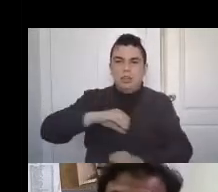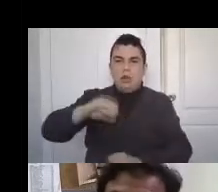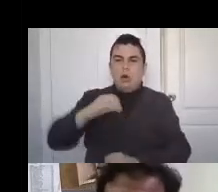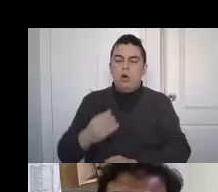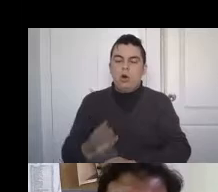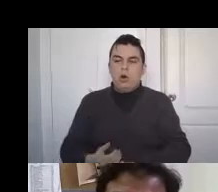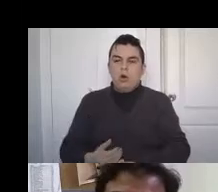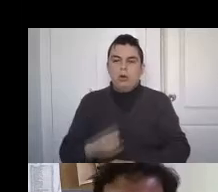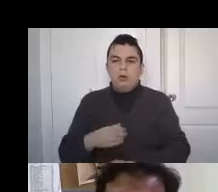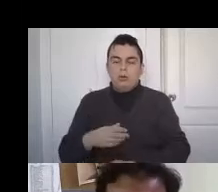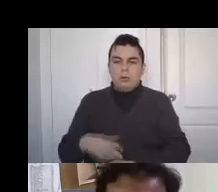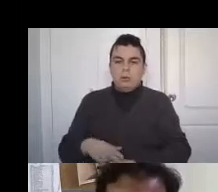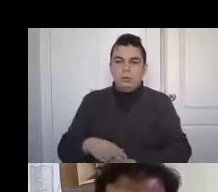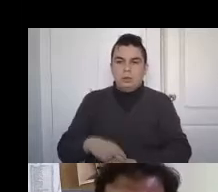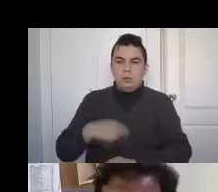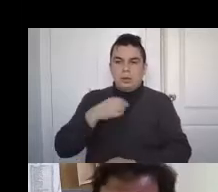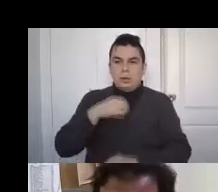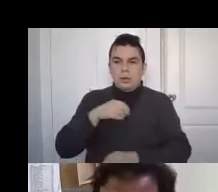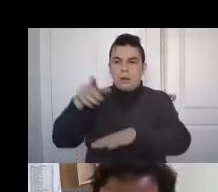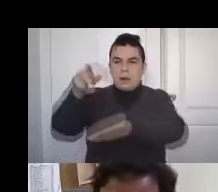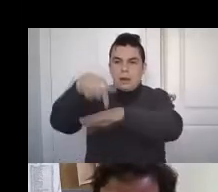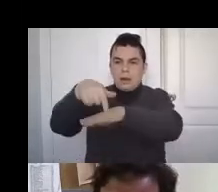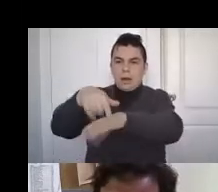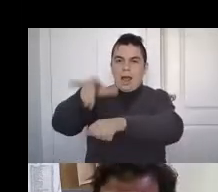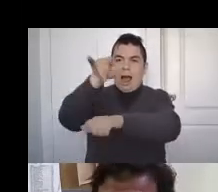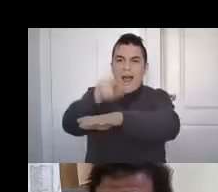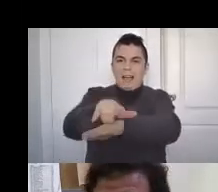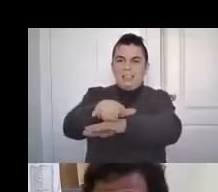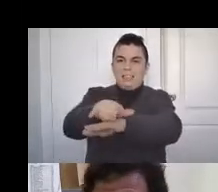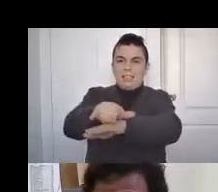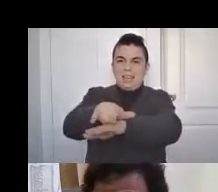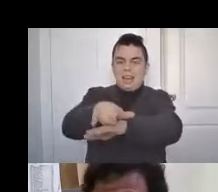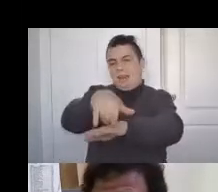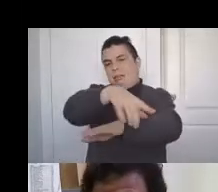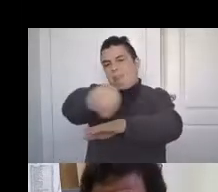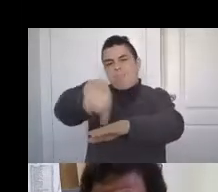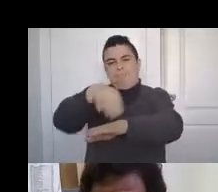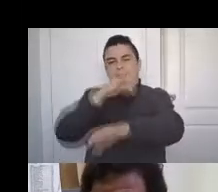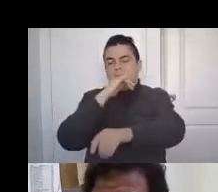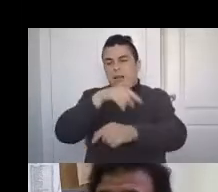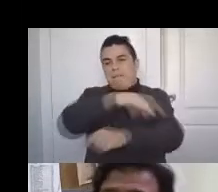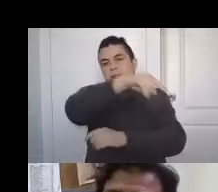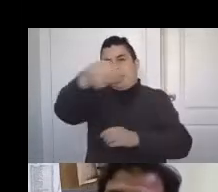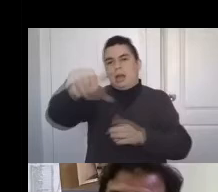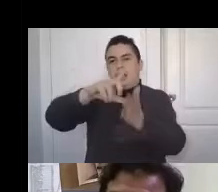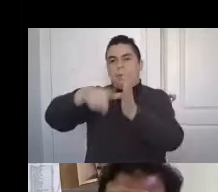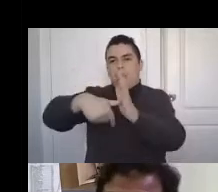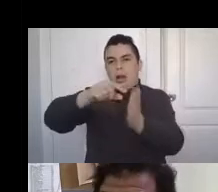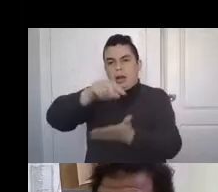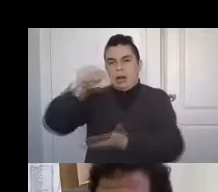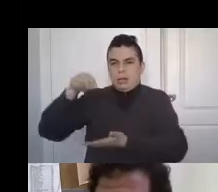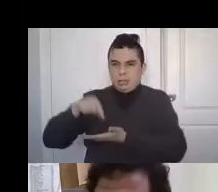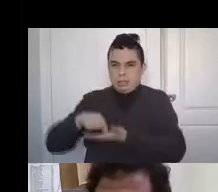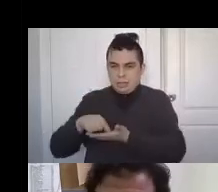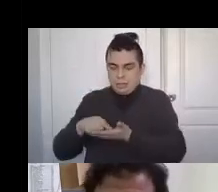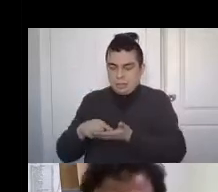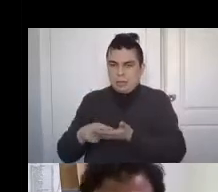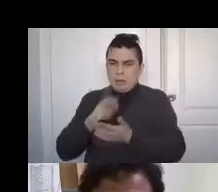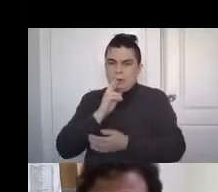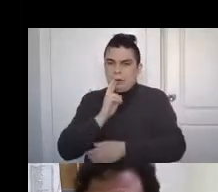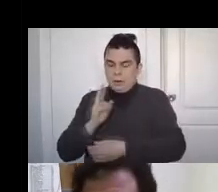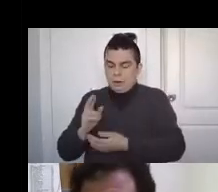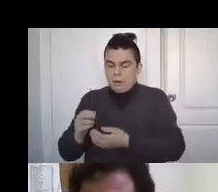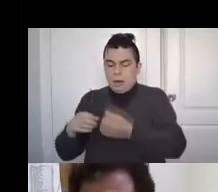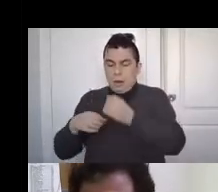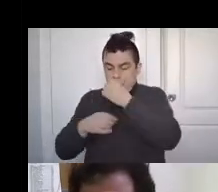laboratorio, se va a demorar en llegar al laboratorio de referencia. Y eso va, ¿cierto?, a repercutir en la entrega de resultados. ¿Cuánto me voy a demorar yo?